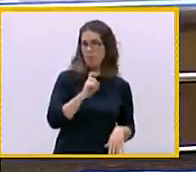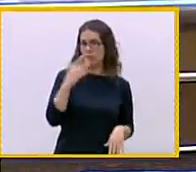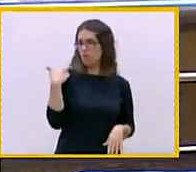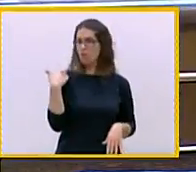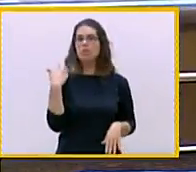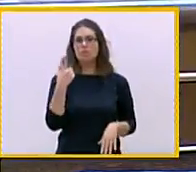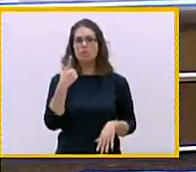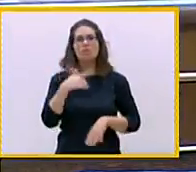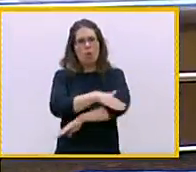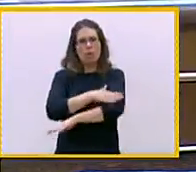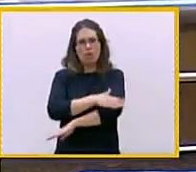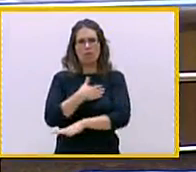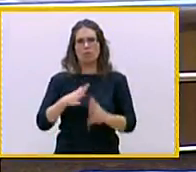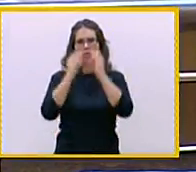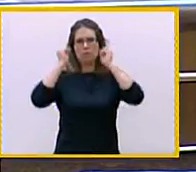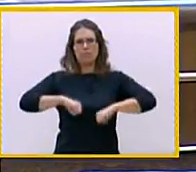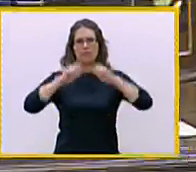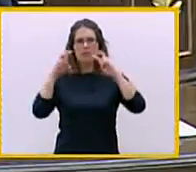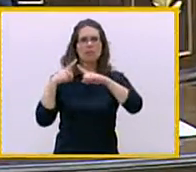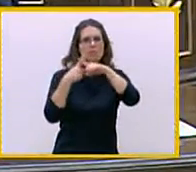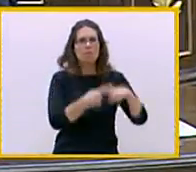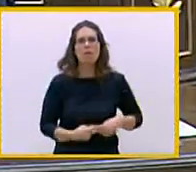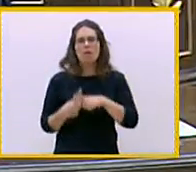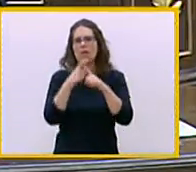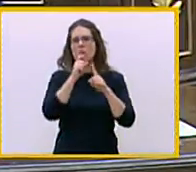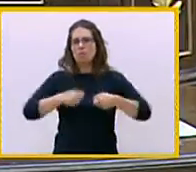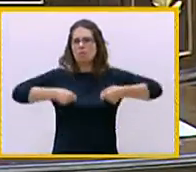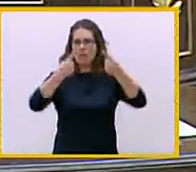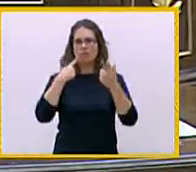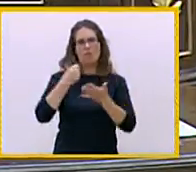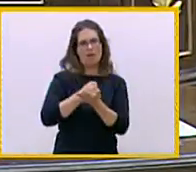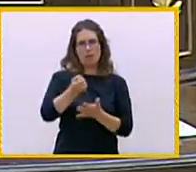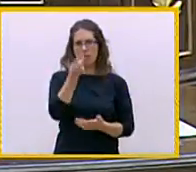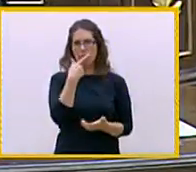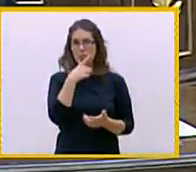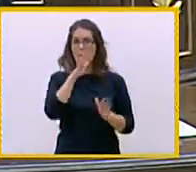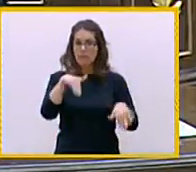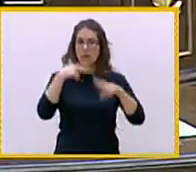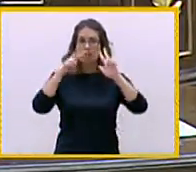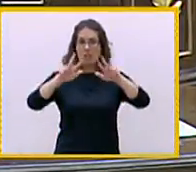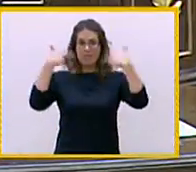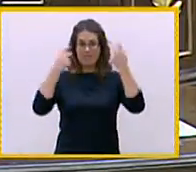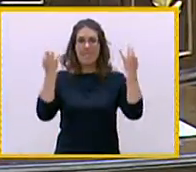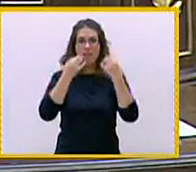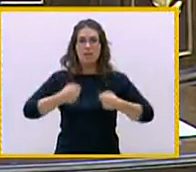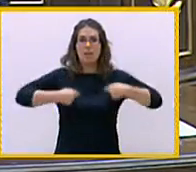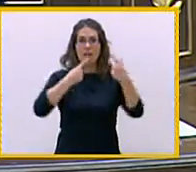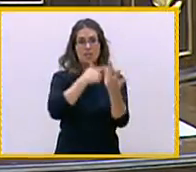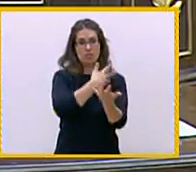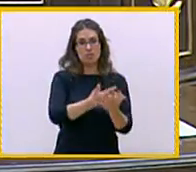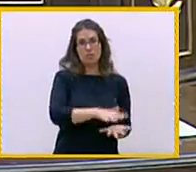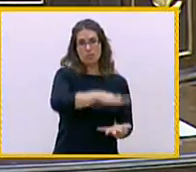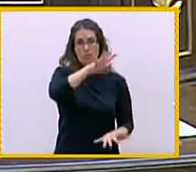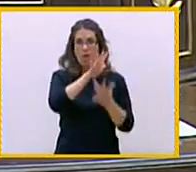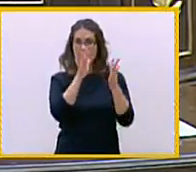en política de racionalización del gasto farmacéutico, que han permitido que el gasto acumulado hasta abril de este año se haya reducido